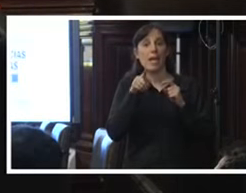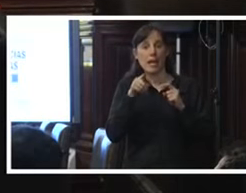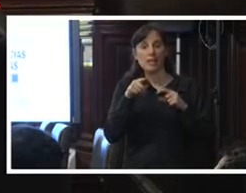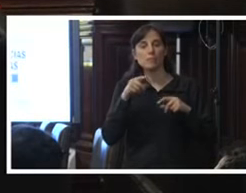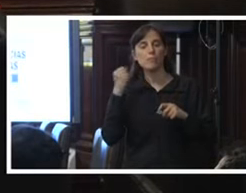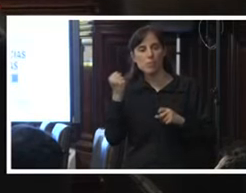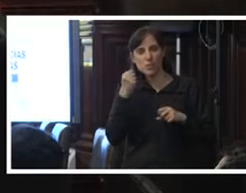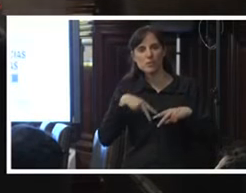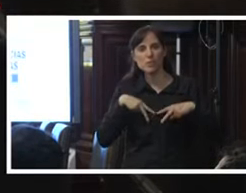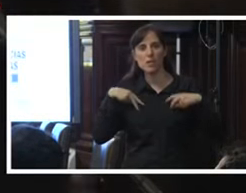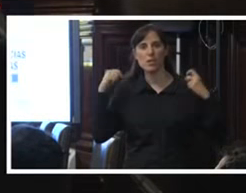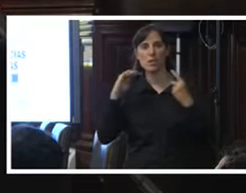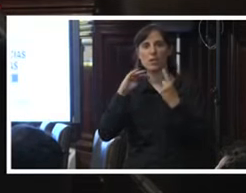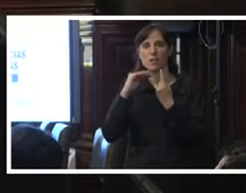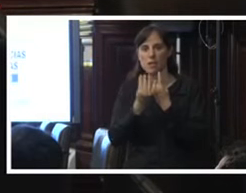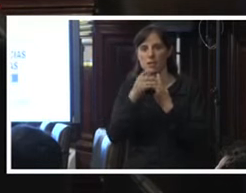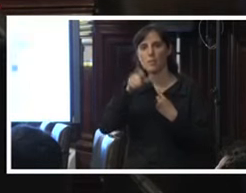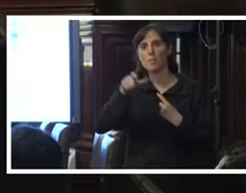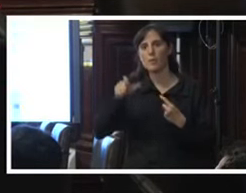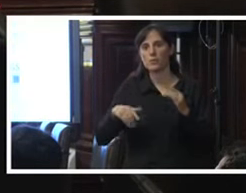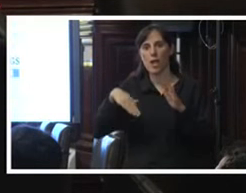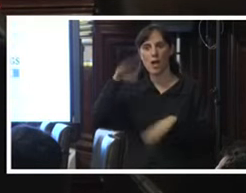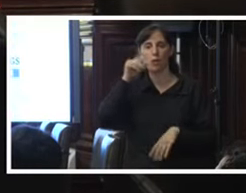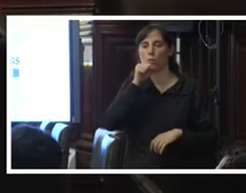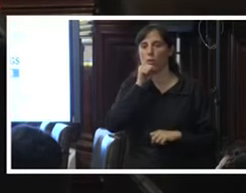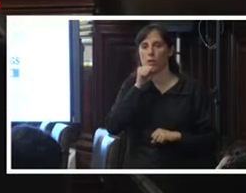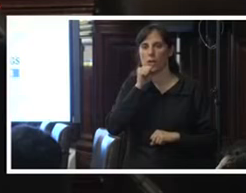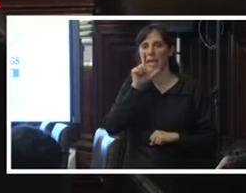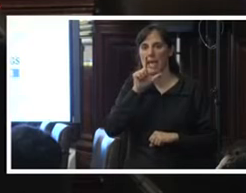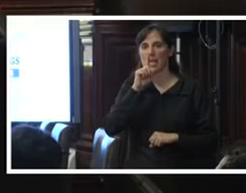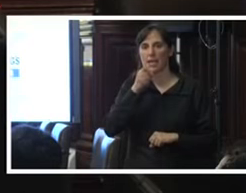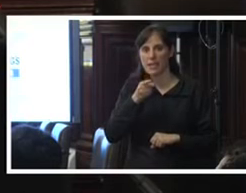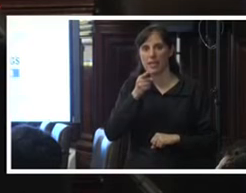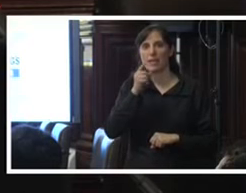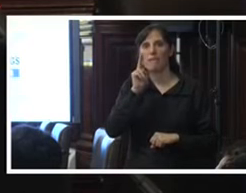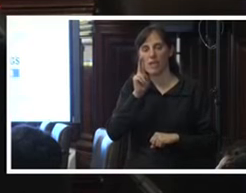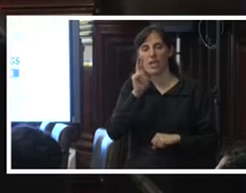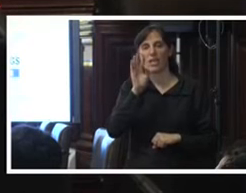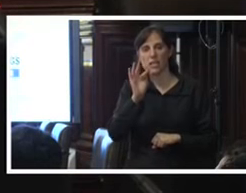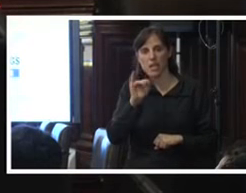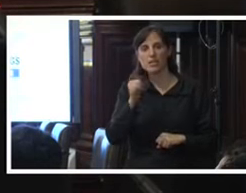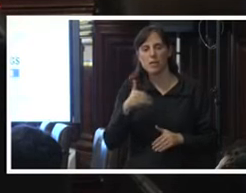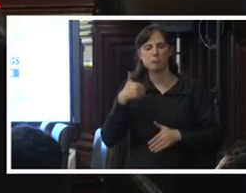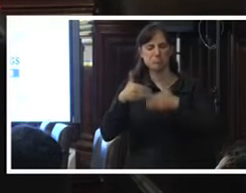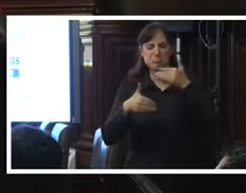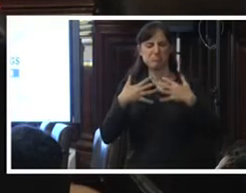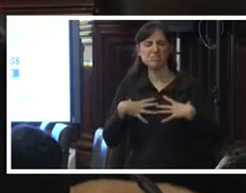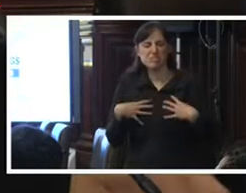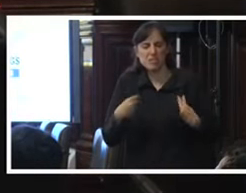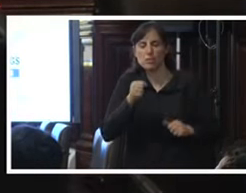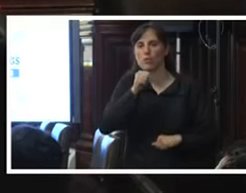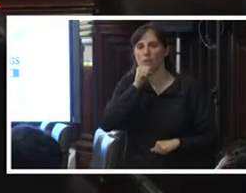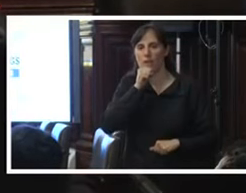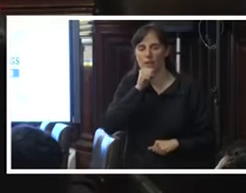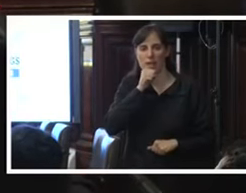de las condiciones a las que las personas adultas mayores el gmt de la actualidad enfrentaron su proceso de envejecimiento y en las que